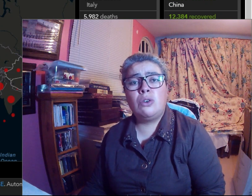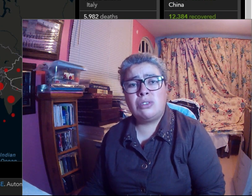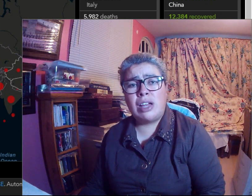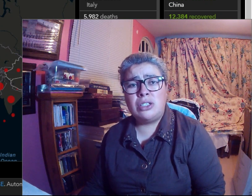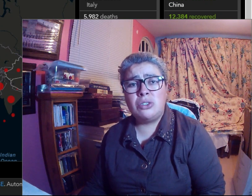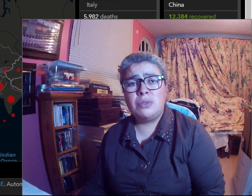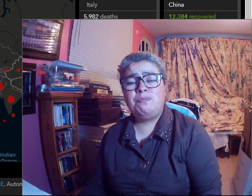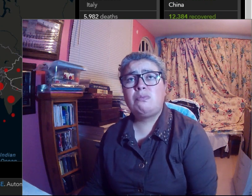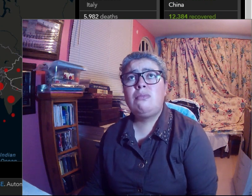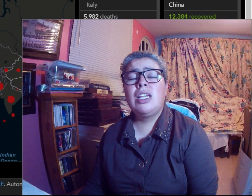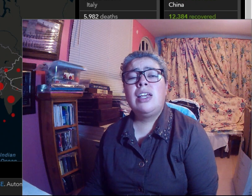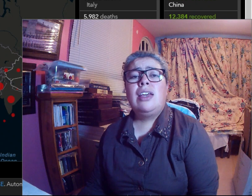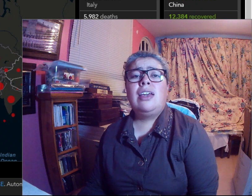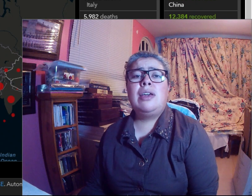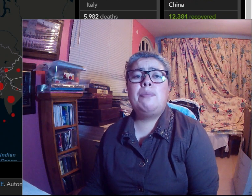124.665 contagios.